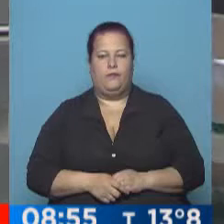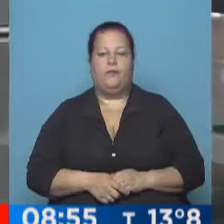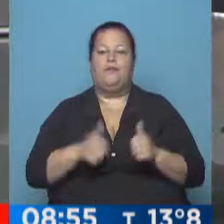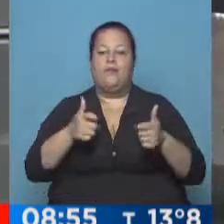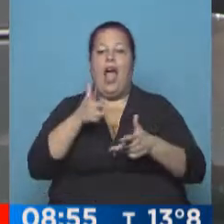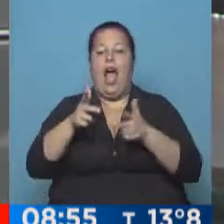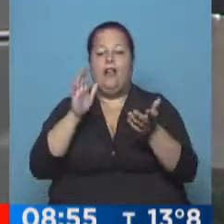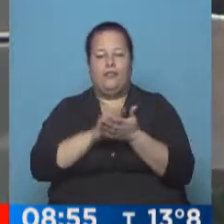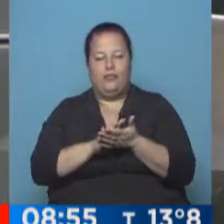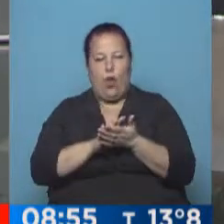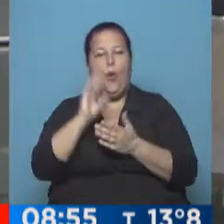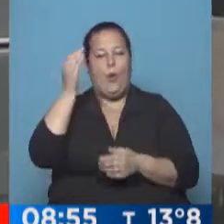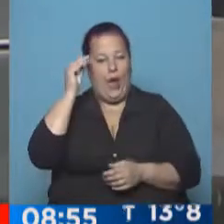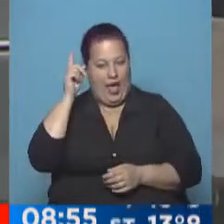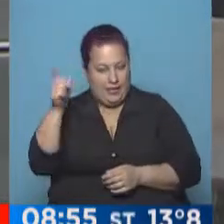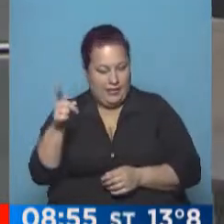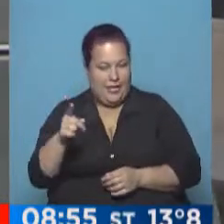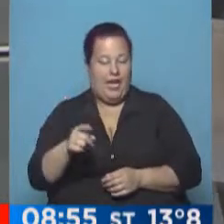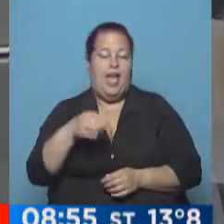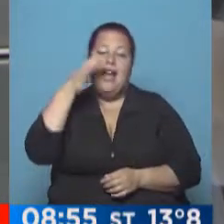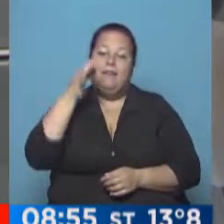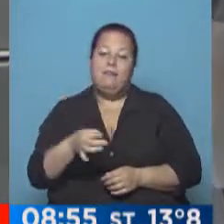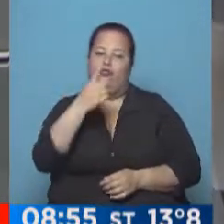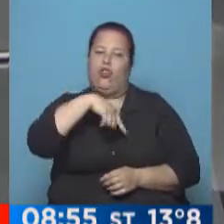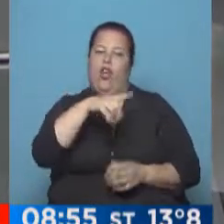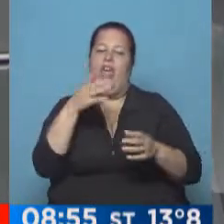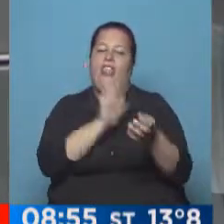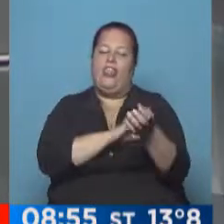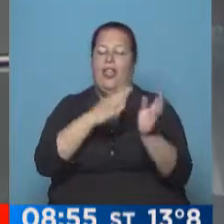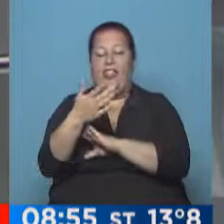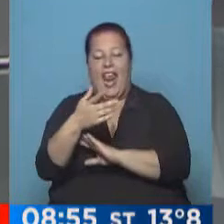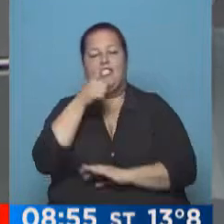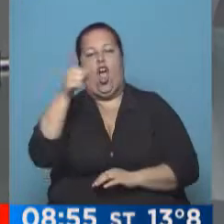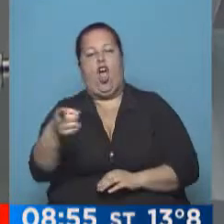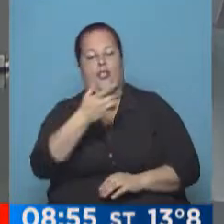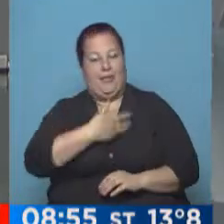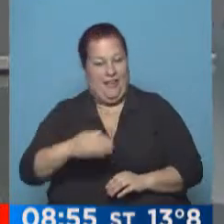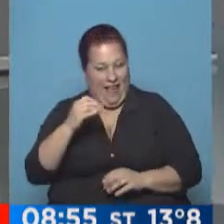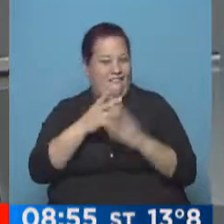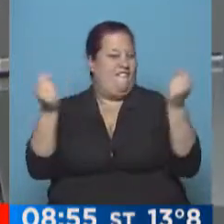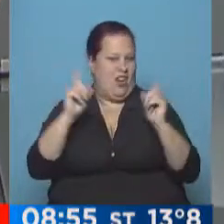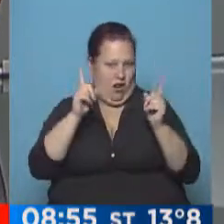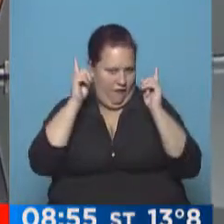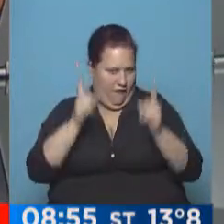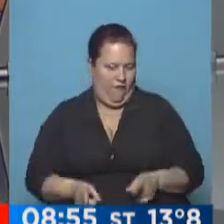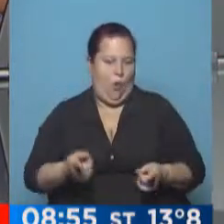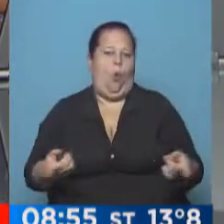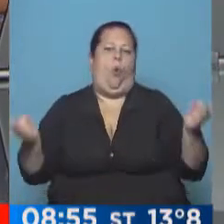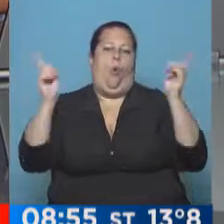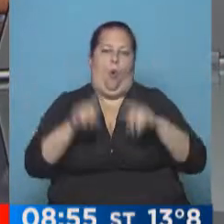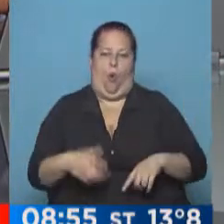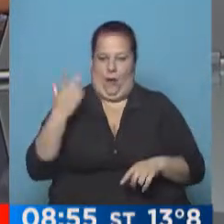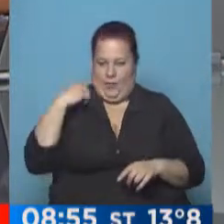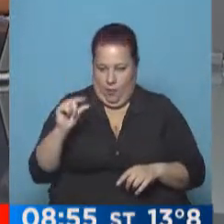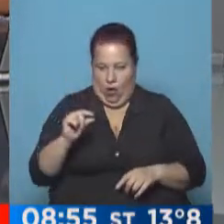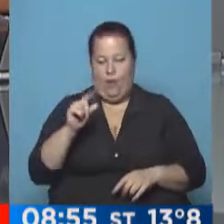vamos a hablar de brasil en realidad el embate de la derecha por desbancar a dilma nunca termino un relanzamiento en sus últimas